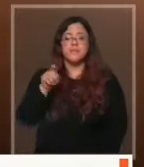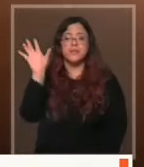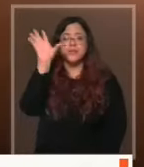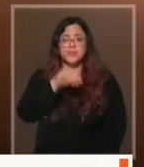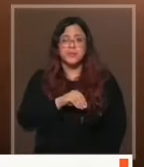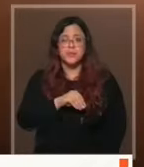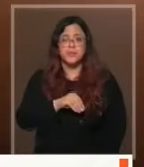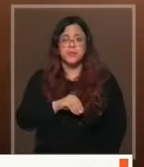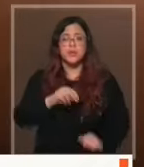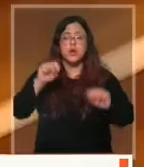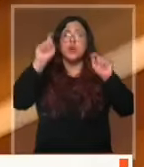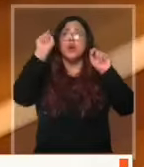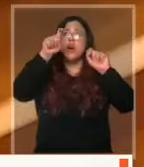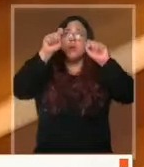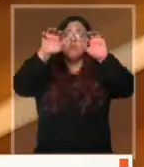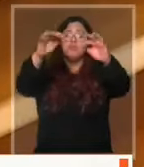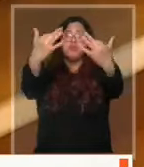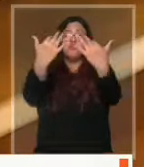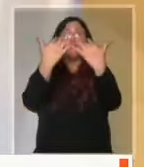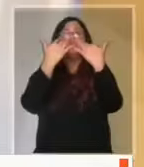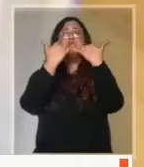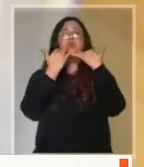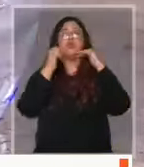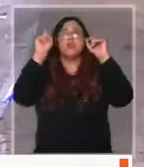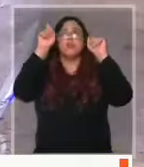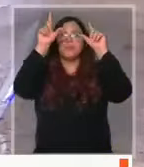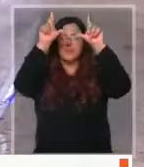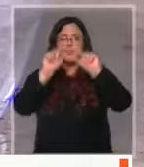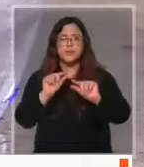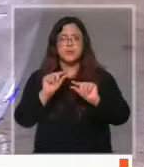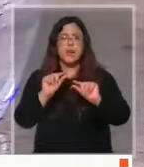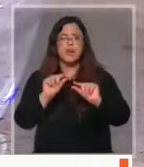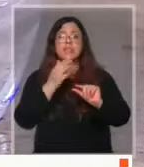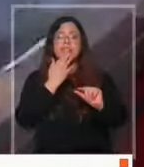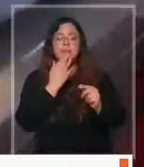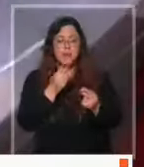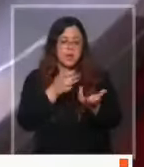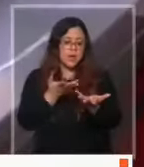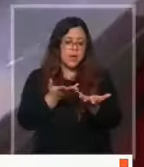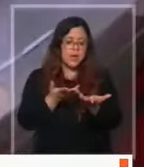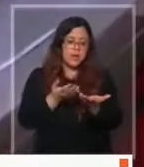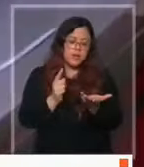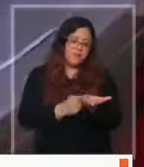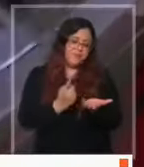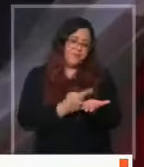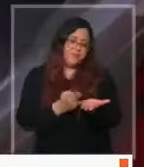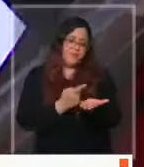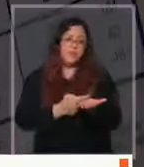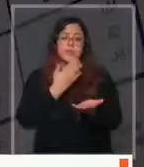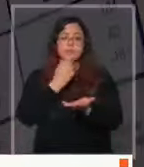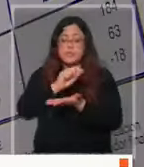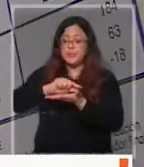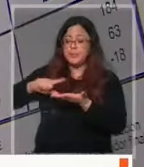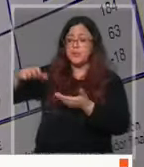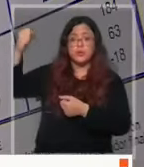aire acondicionado y cuentan las monedas para ahorrar lo máximo posible. Y así el aumento de la tarifa